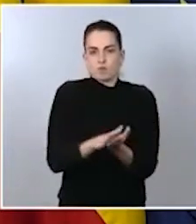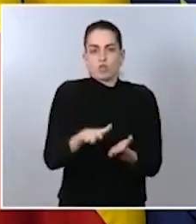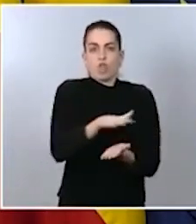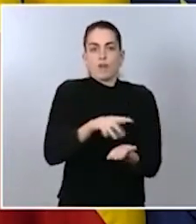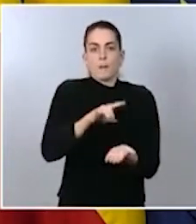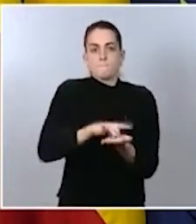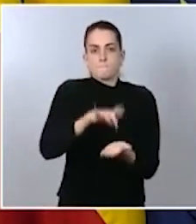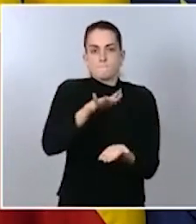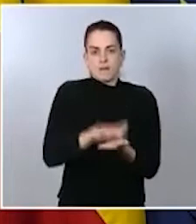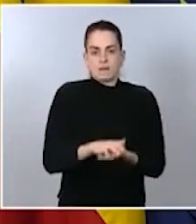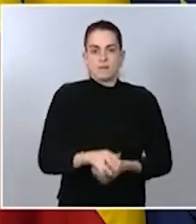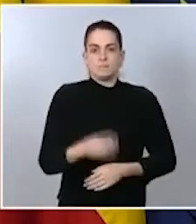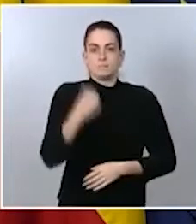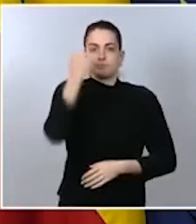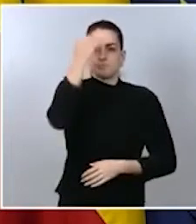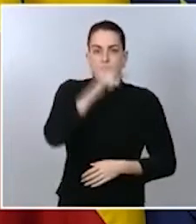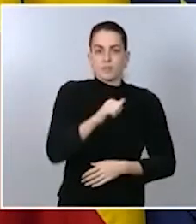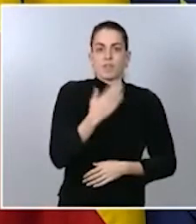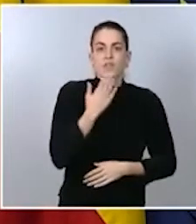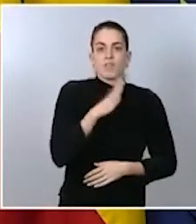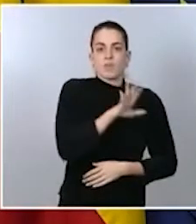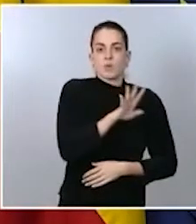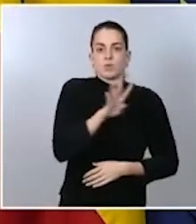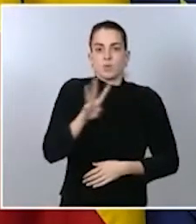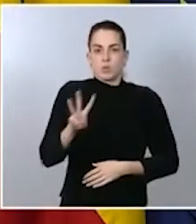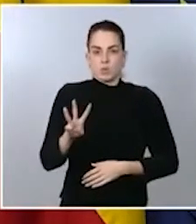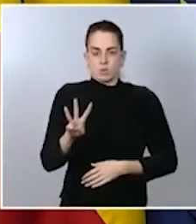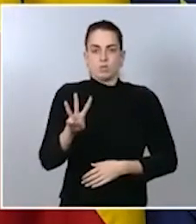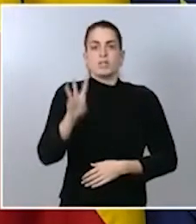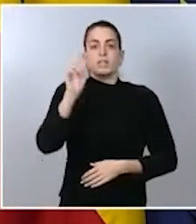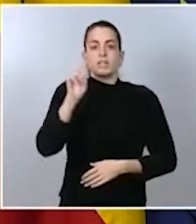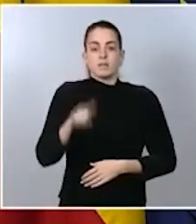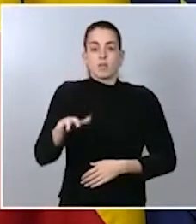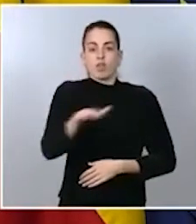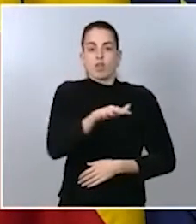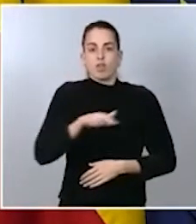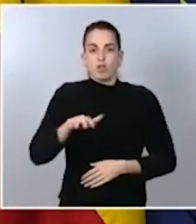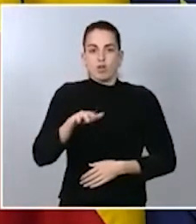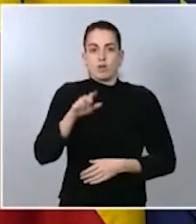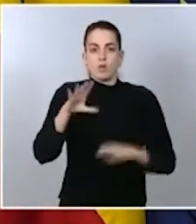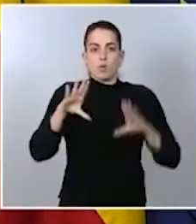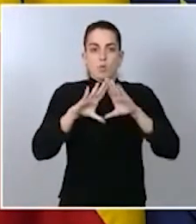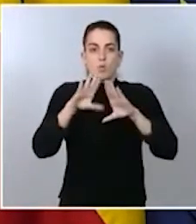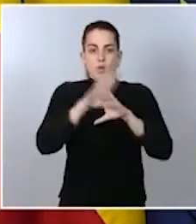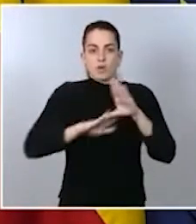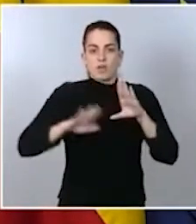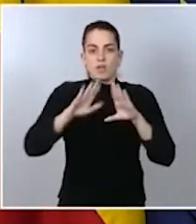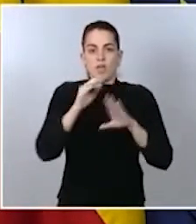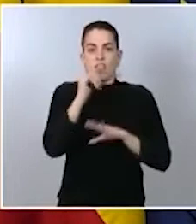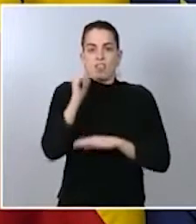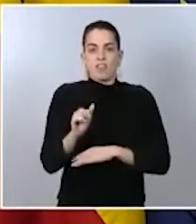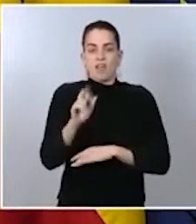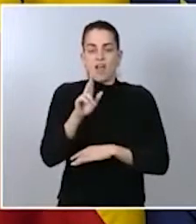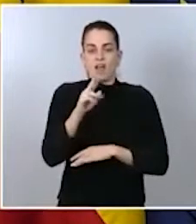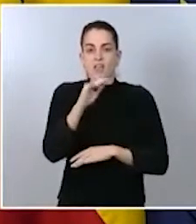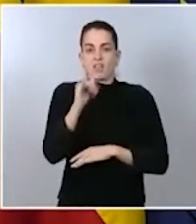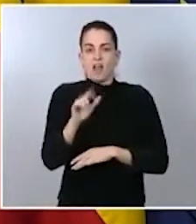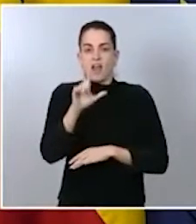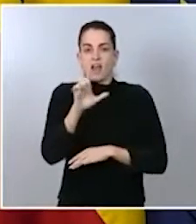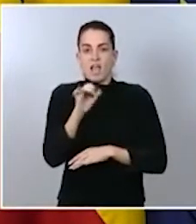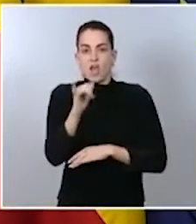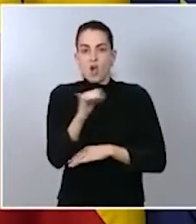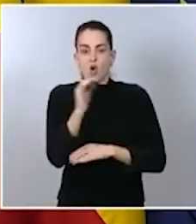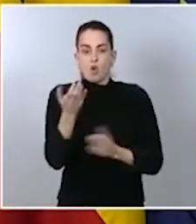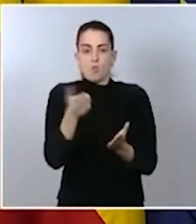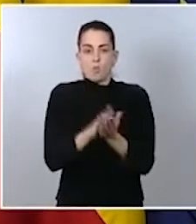años falleció en la localidad en el municipio de la comunidad de madrid' de zarzalejo y por último en la noche del